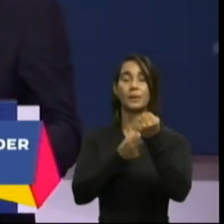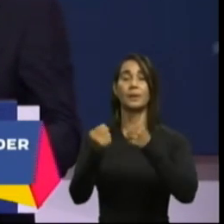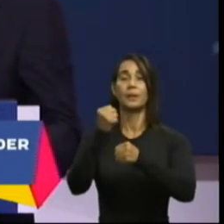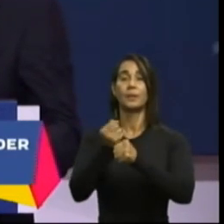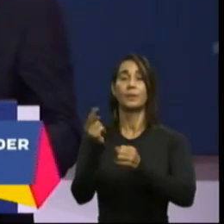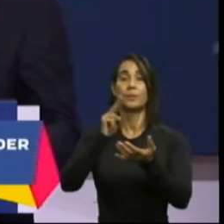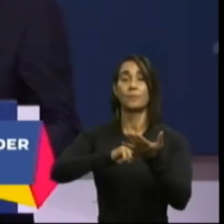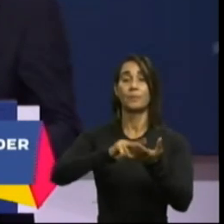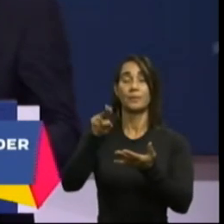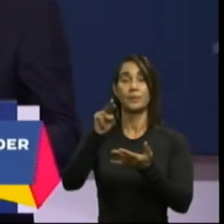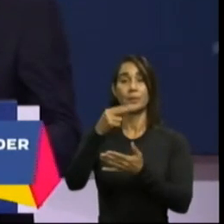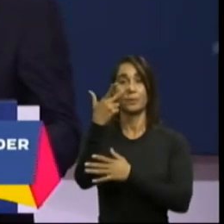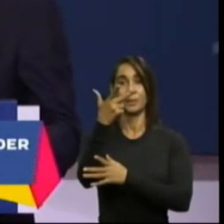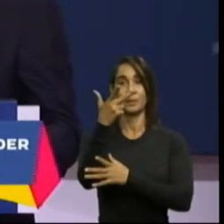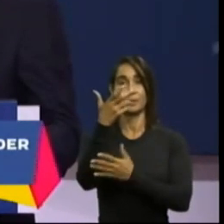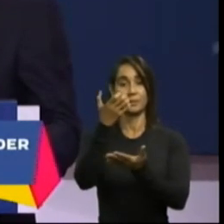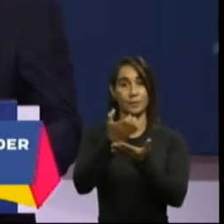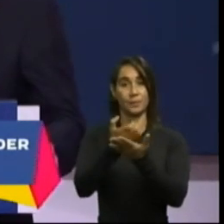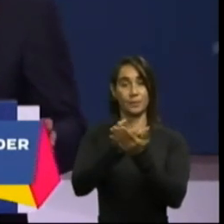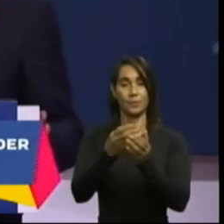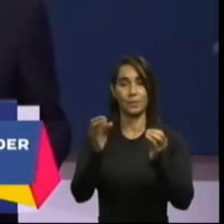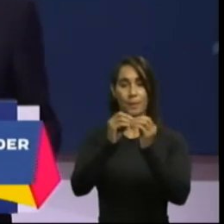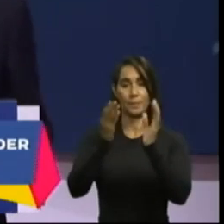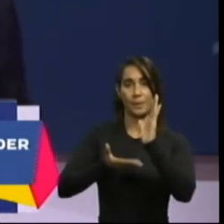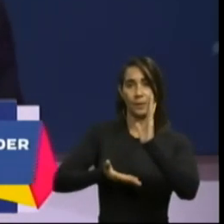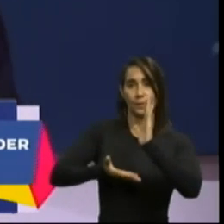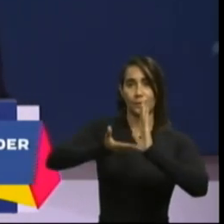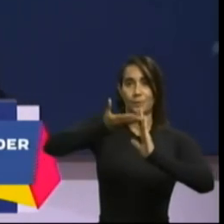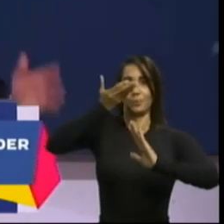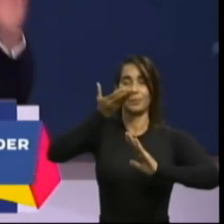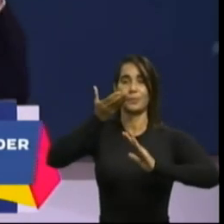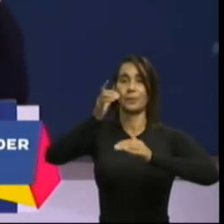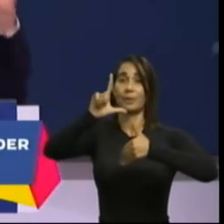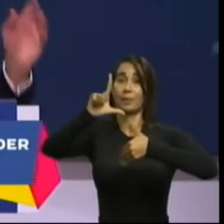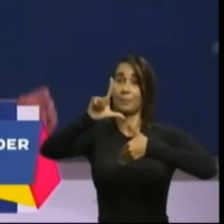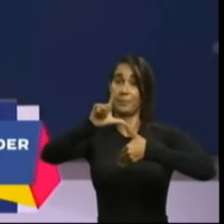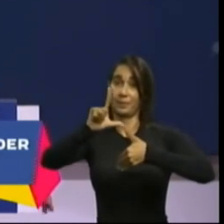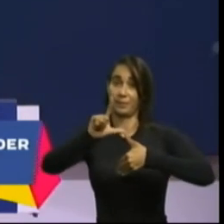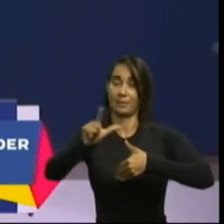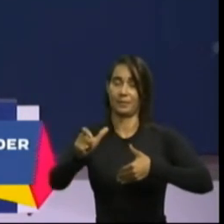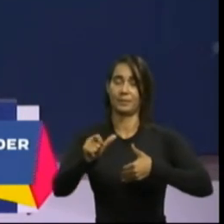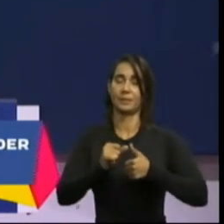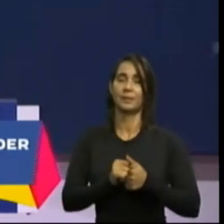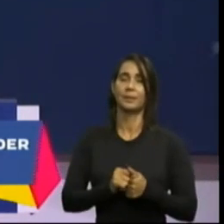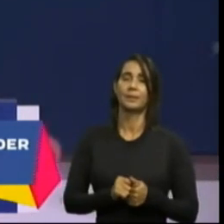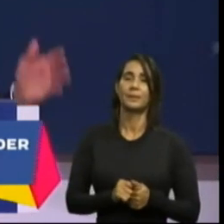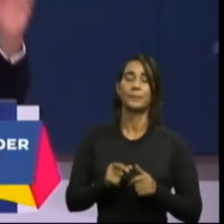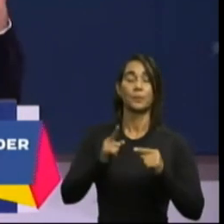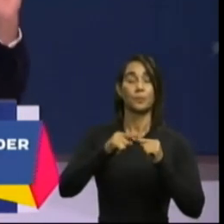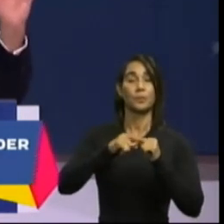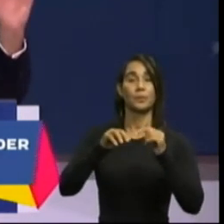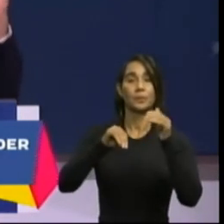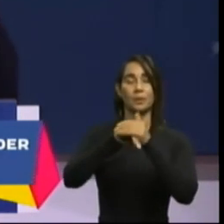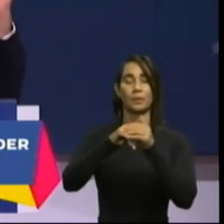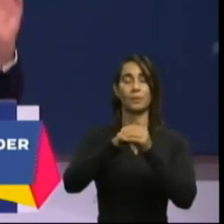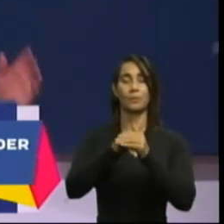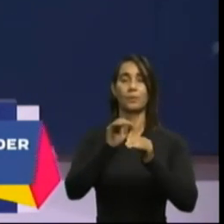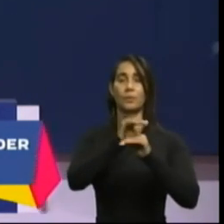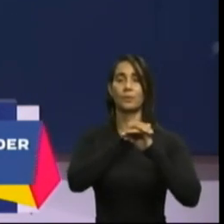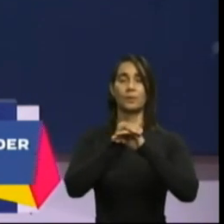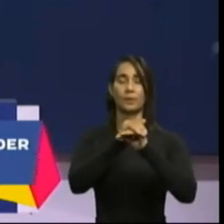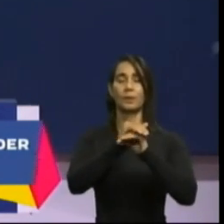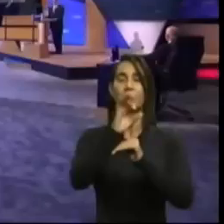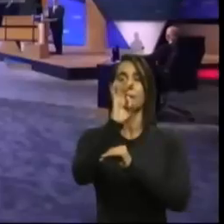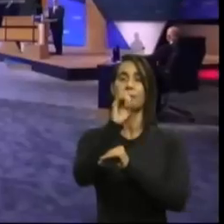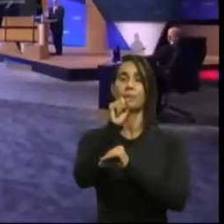de las tres economías de mayor crecimiento y resiliencia de América Latina, de acuerdo con el Fondo Monetario Internacional, Forbes y